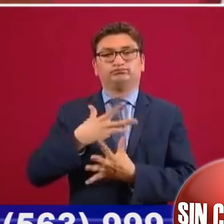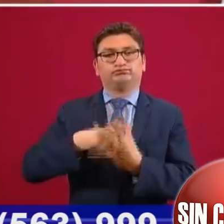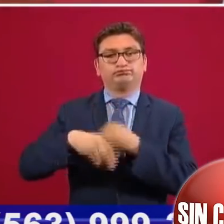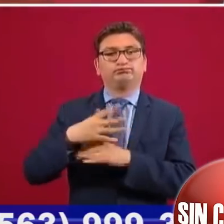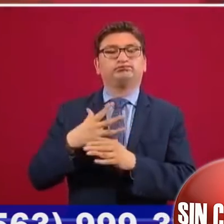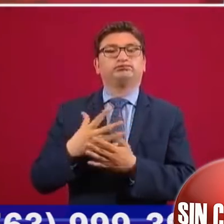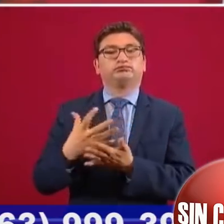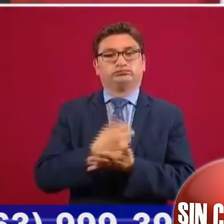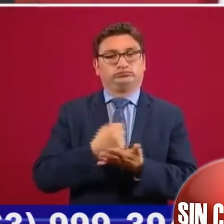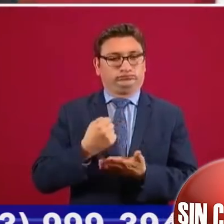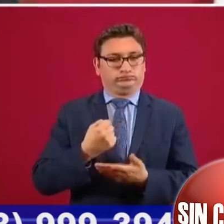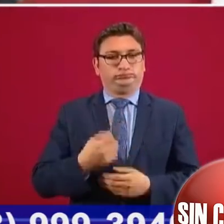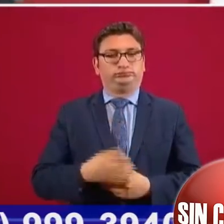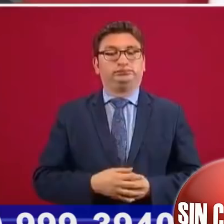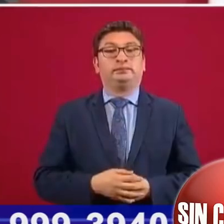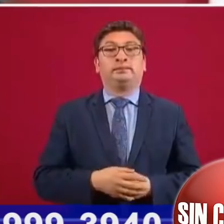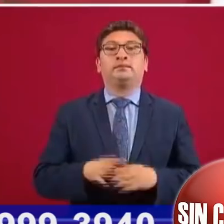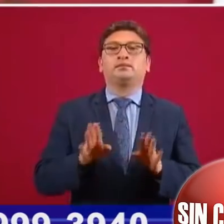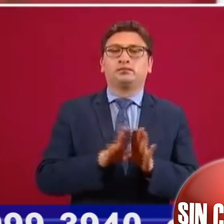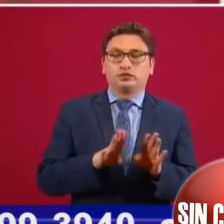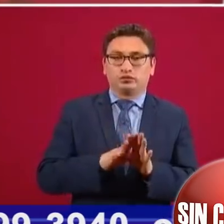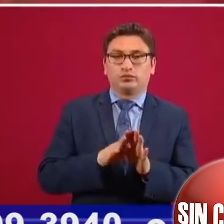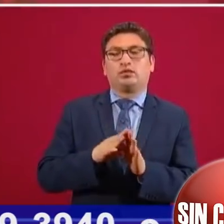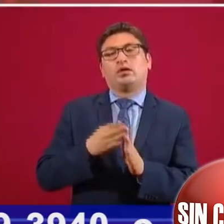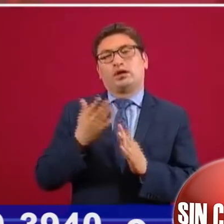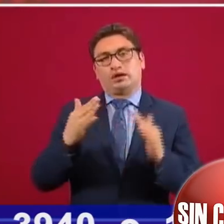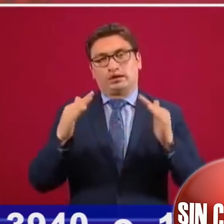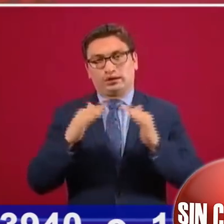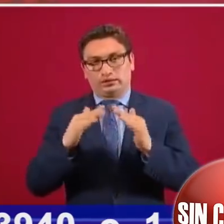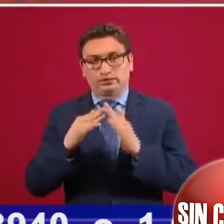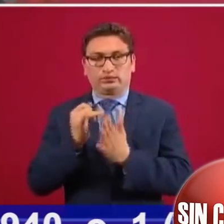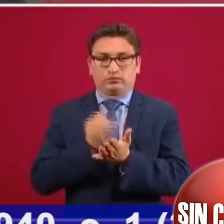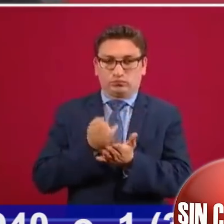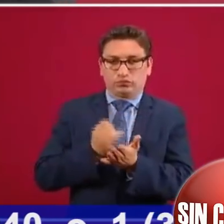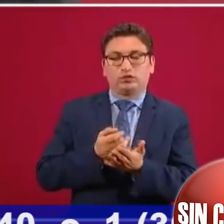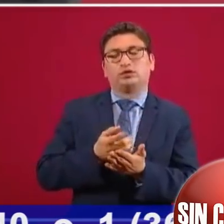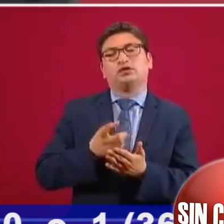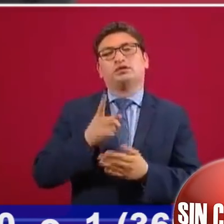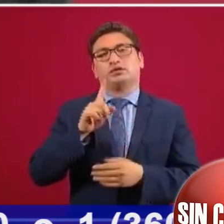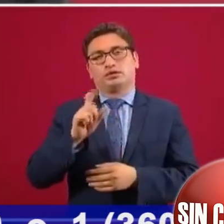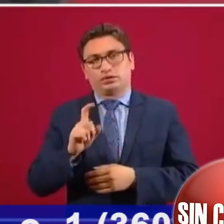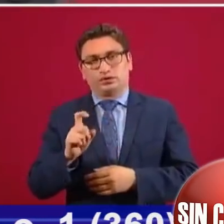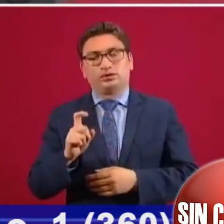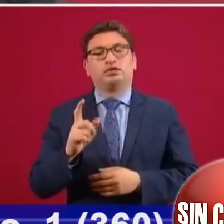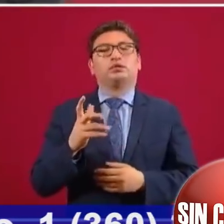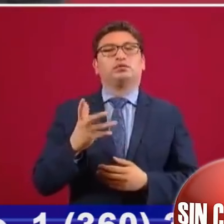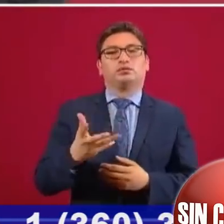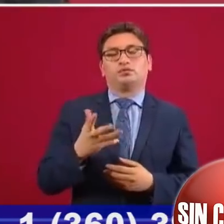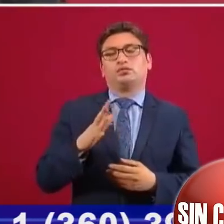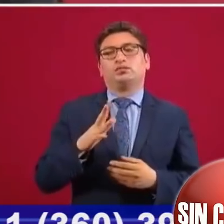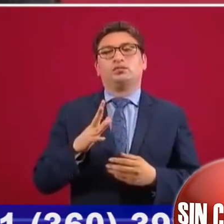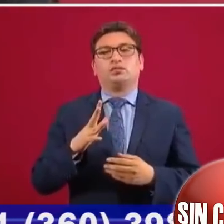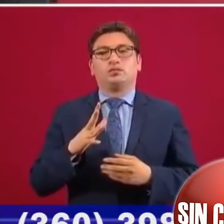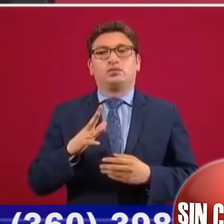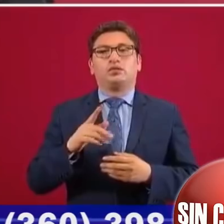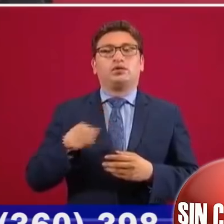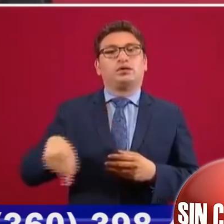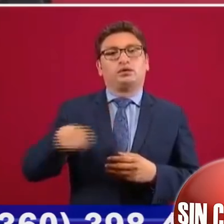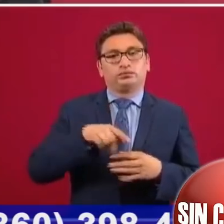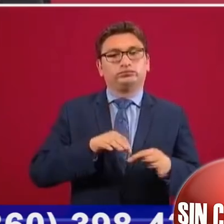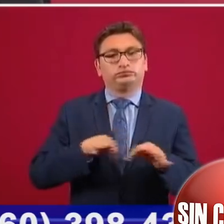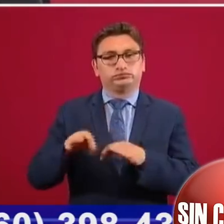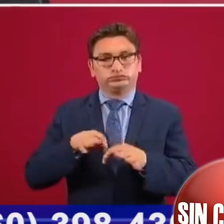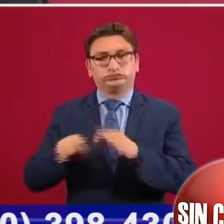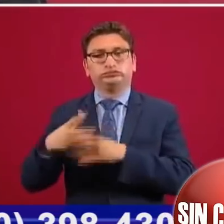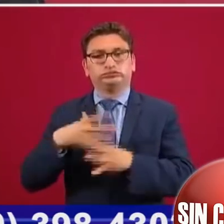Esos ingresos propios es el cobro de predial, el cobro de agua, la nómina,